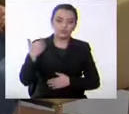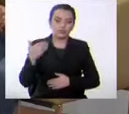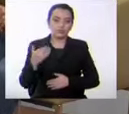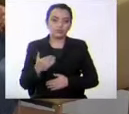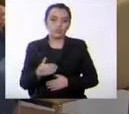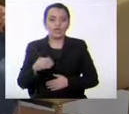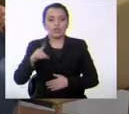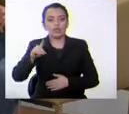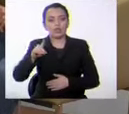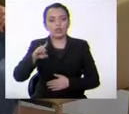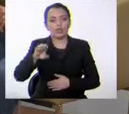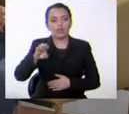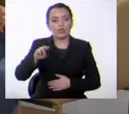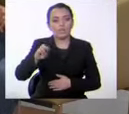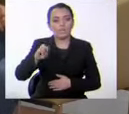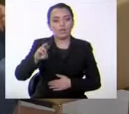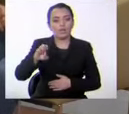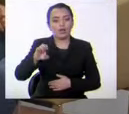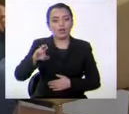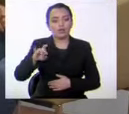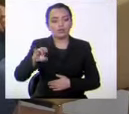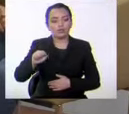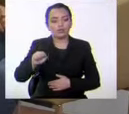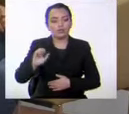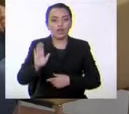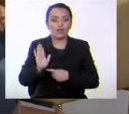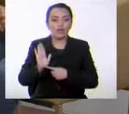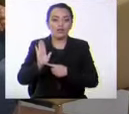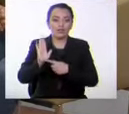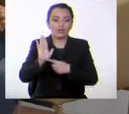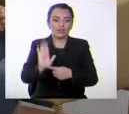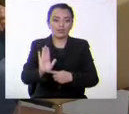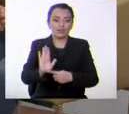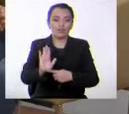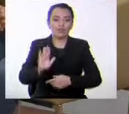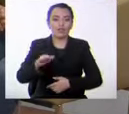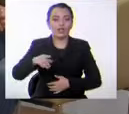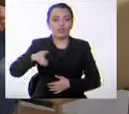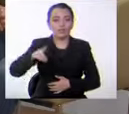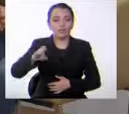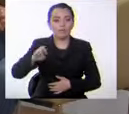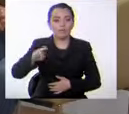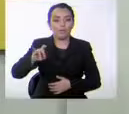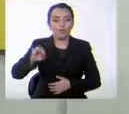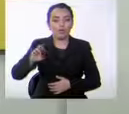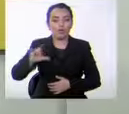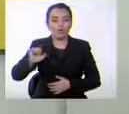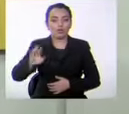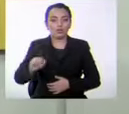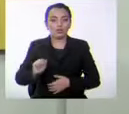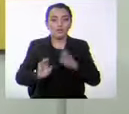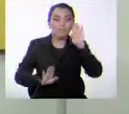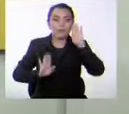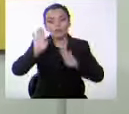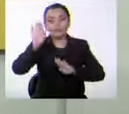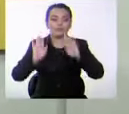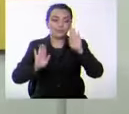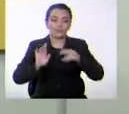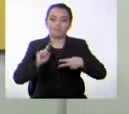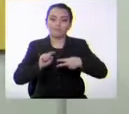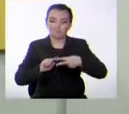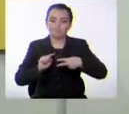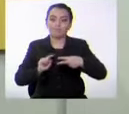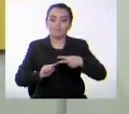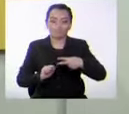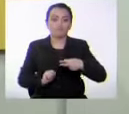democracias participativas. La nuestra es una representativa y se define por un sistema presidencialista, que el historiador Miguel Aguilar en este